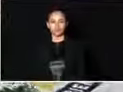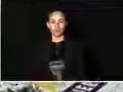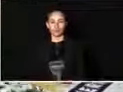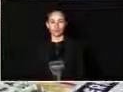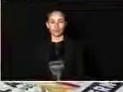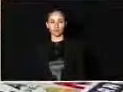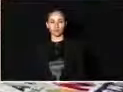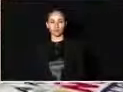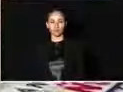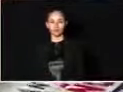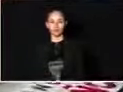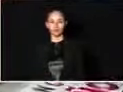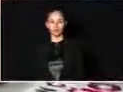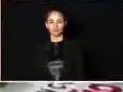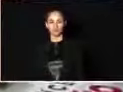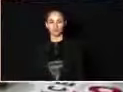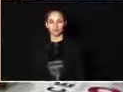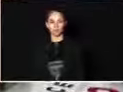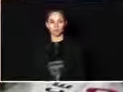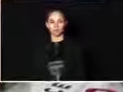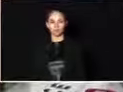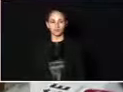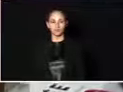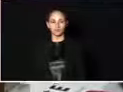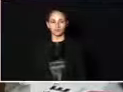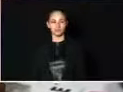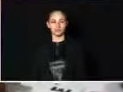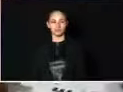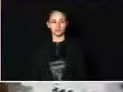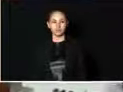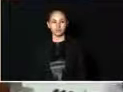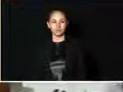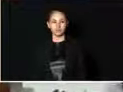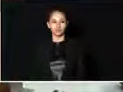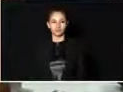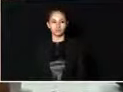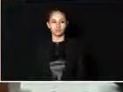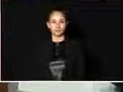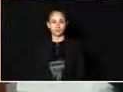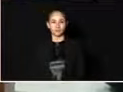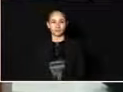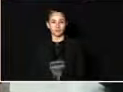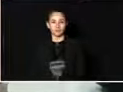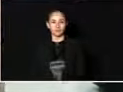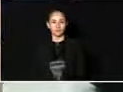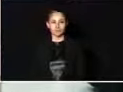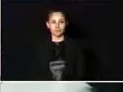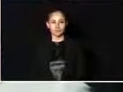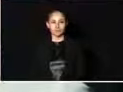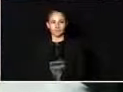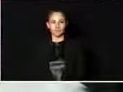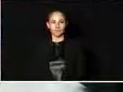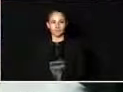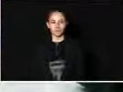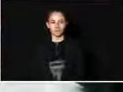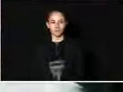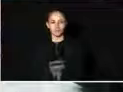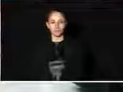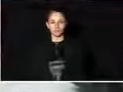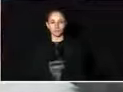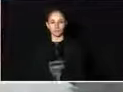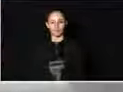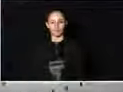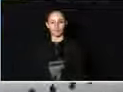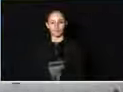La creación de Fidejuárez, donde hemos otorgado 50 créditos por un monto de 14 millones de pesos, mientras que en todo el sexenio